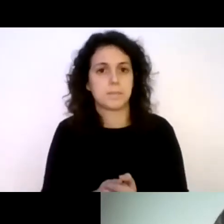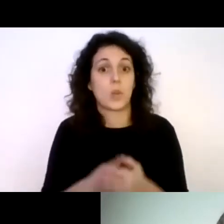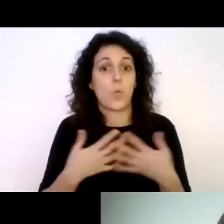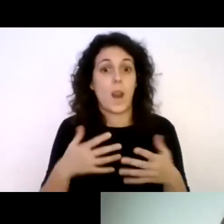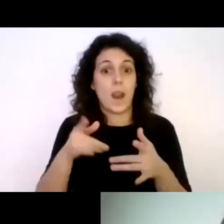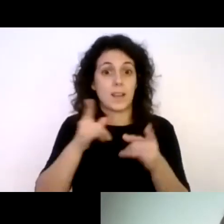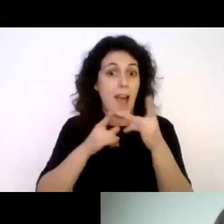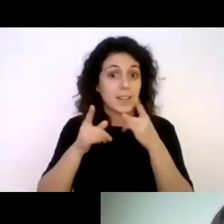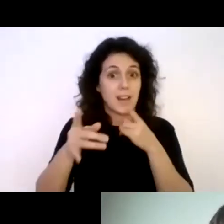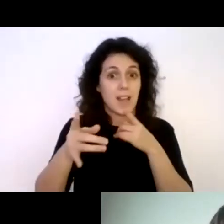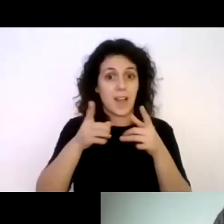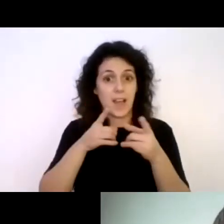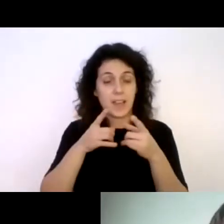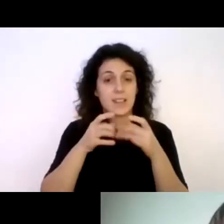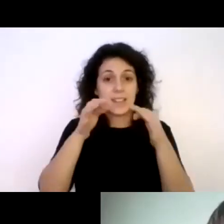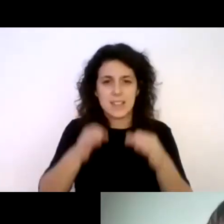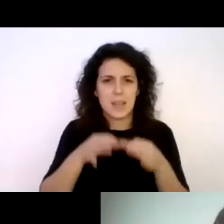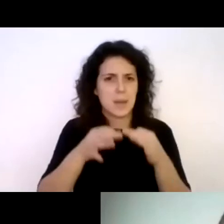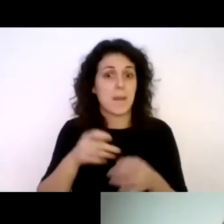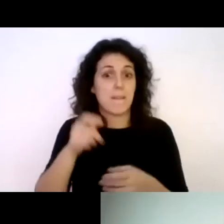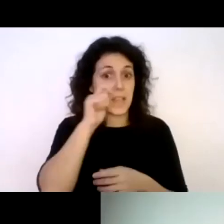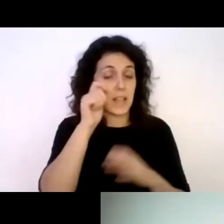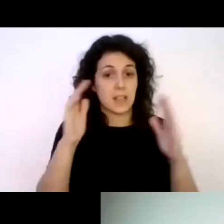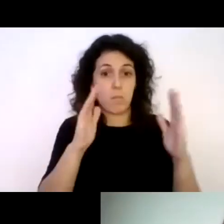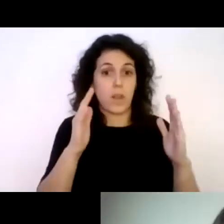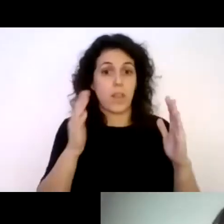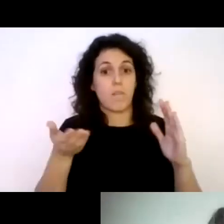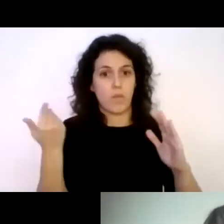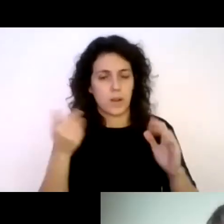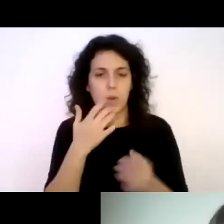siempre, si podemos, visitantes fuera de temporada.